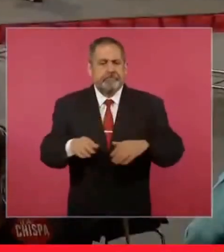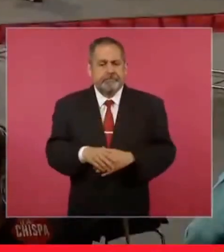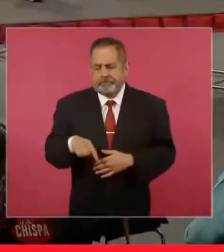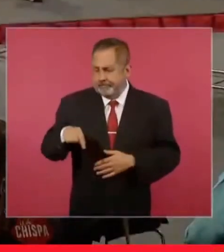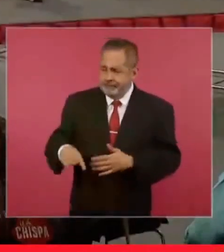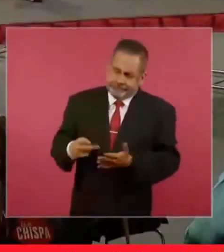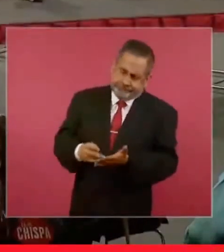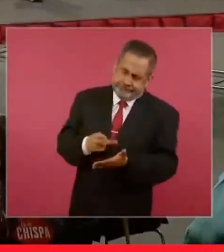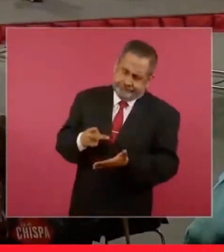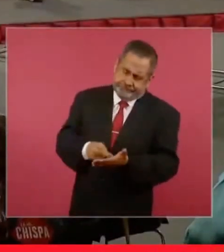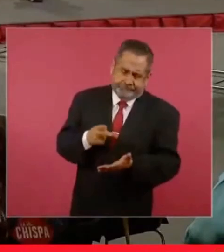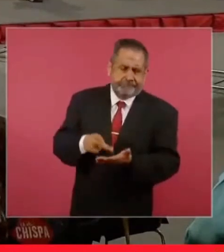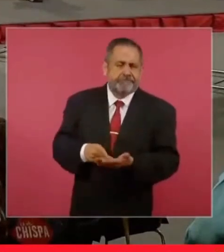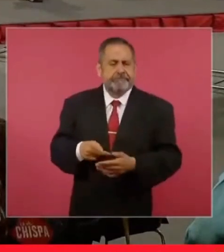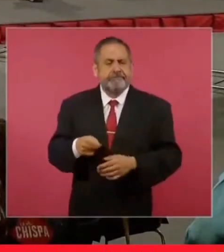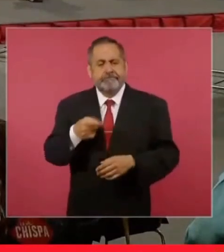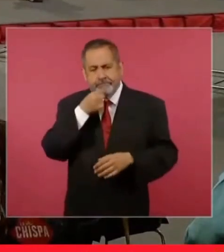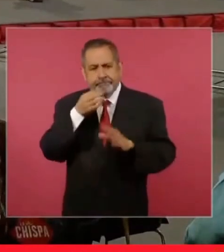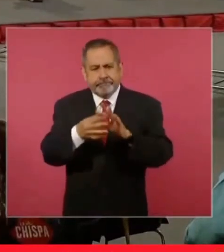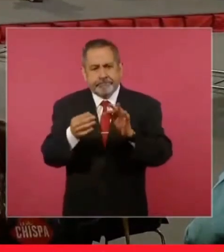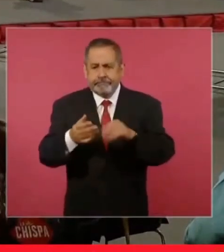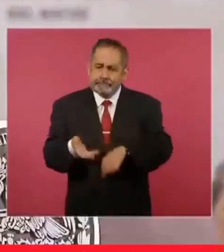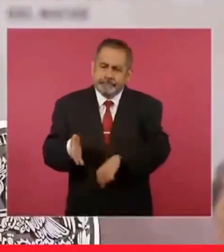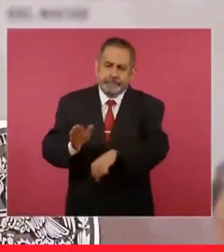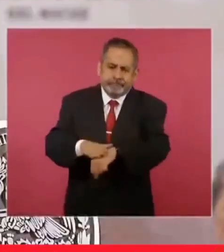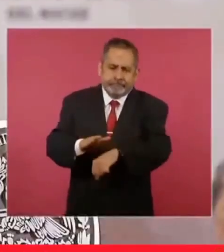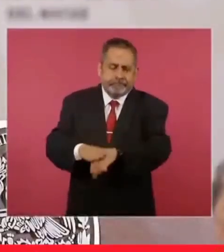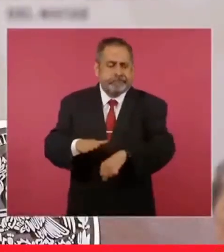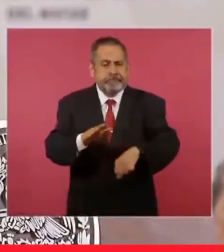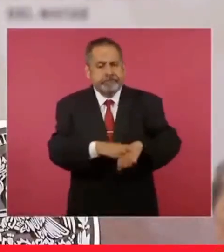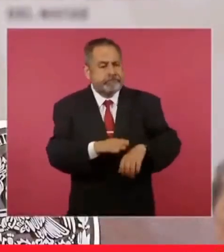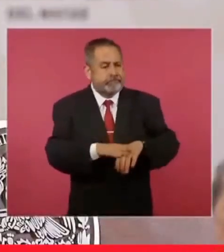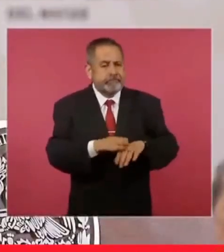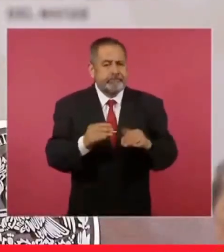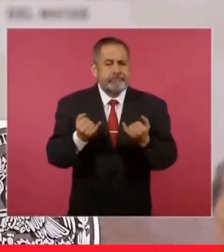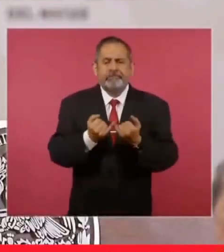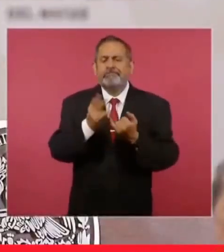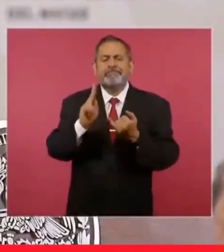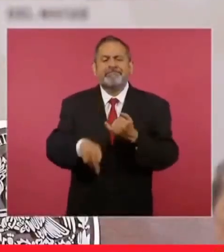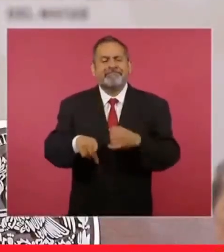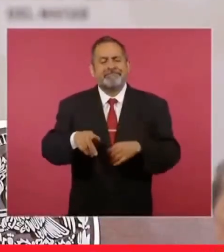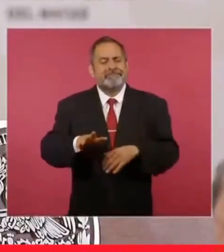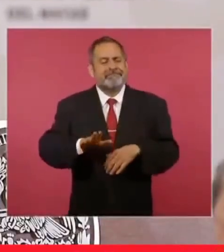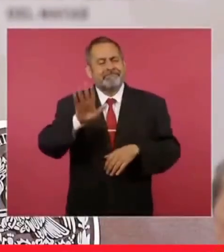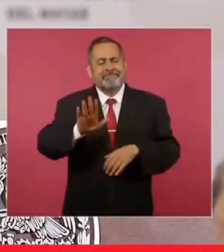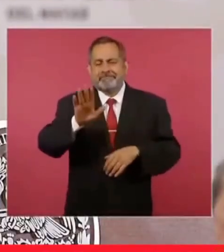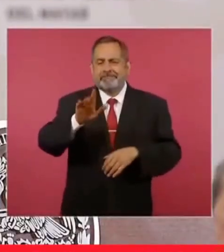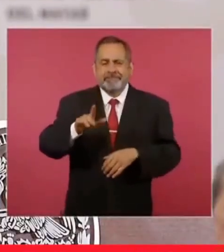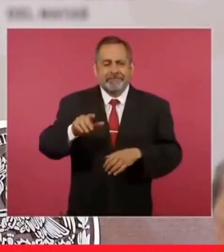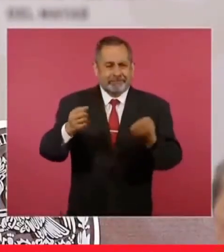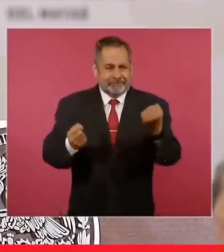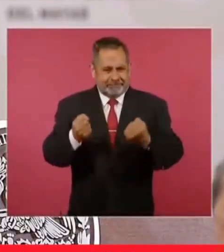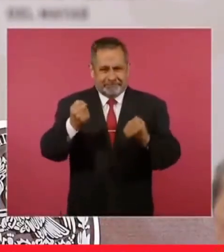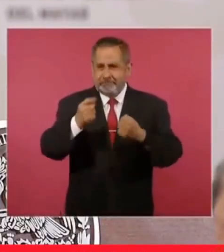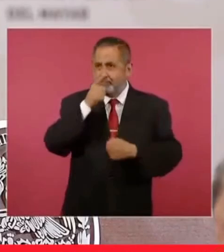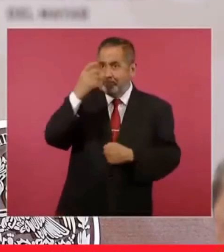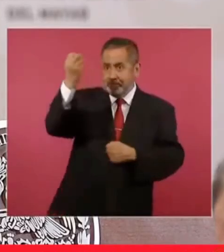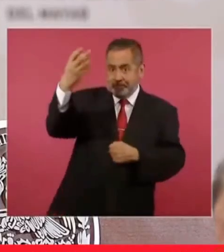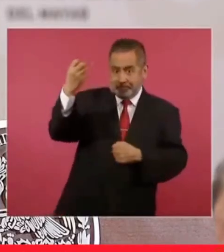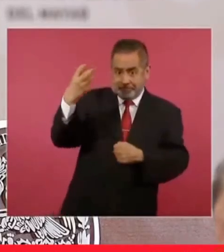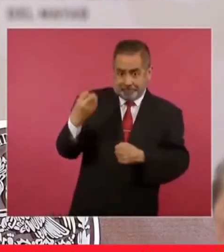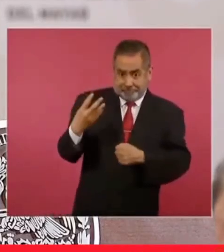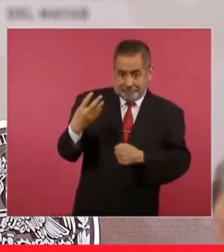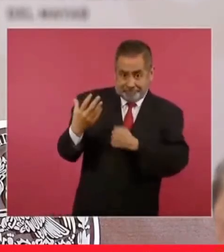esta conferencia mañanera, alertas que son como los focos amarillos de los semáforos. Hay que tener cuidado, pero todavía se